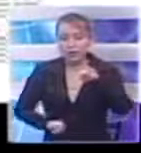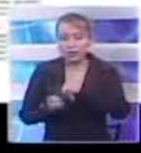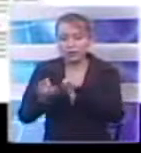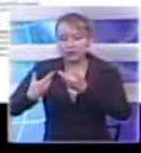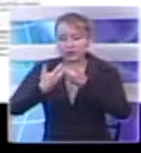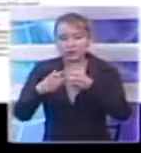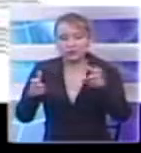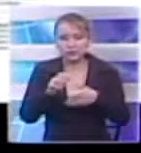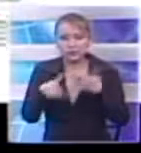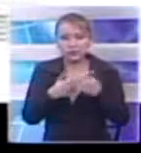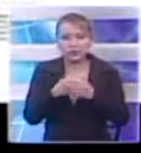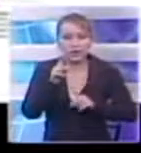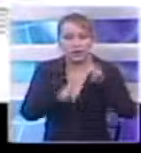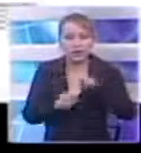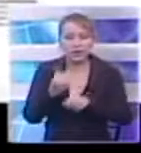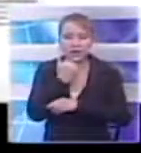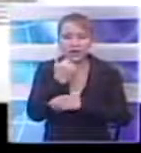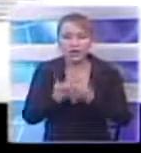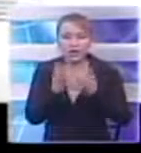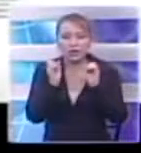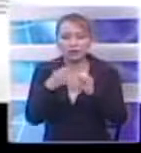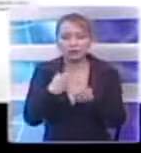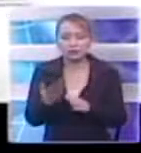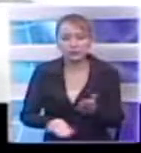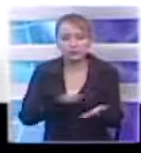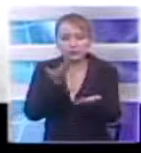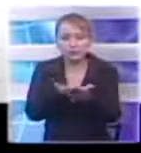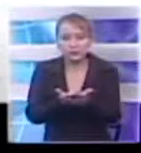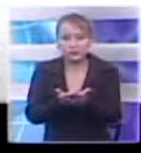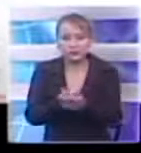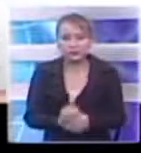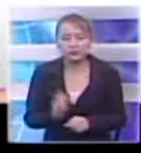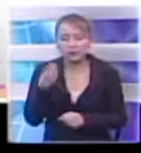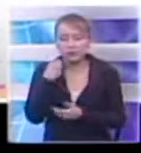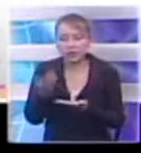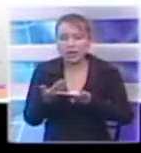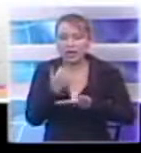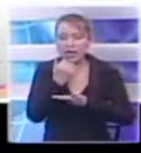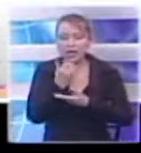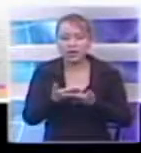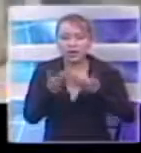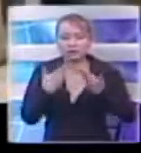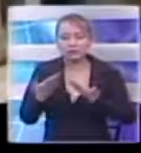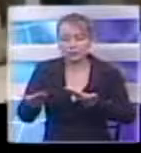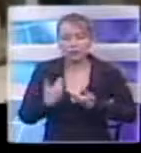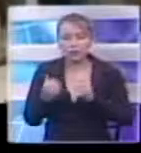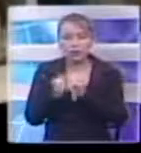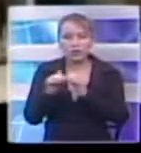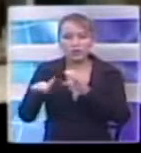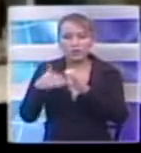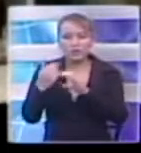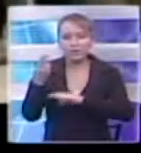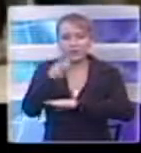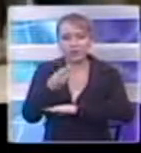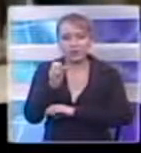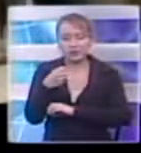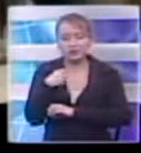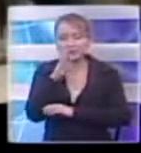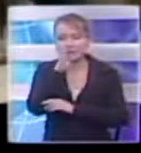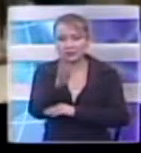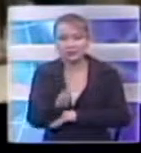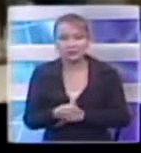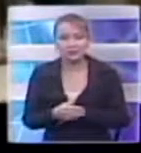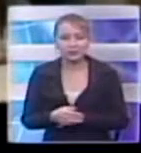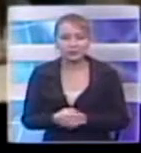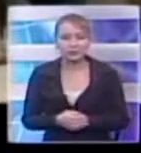tienen algunos documentos que tendrán que presentar, y de ahí obviamente nos pueden pasar sus productos por mail y nosotros